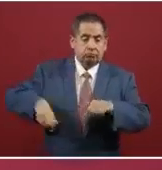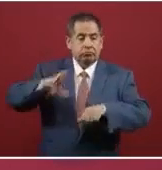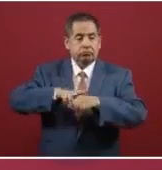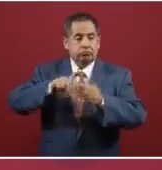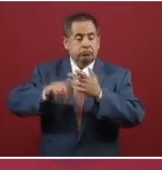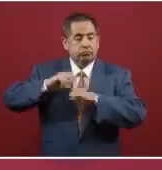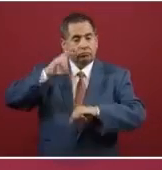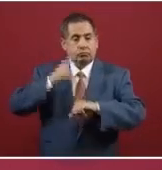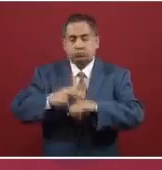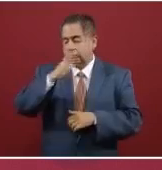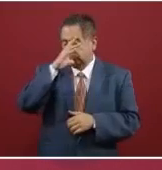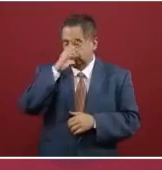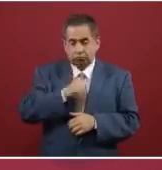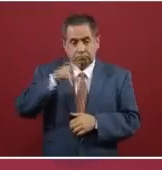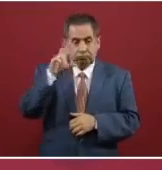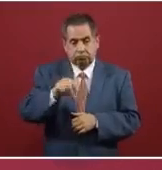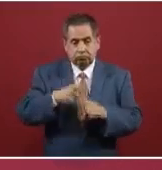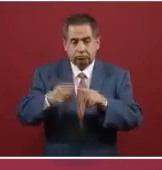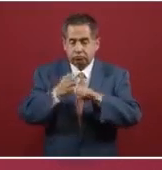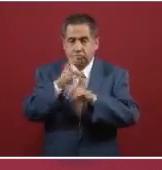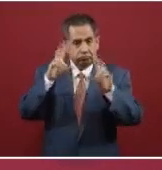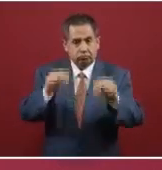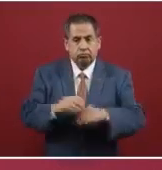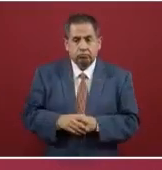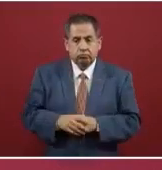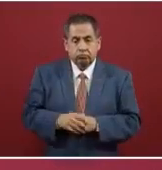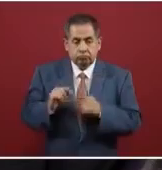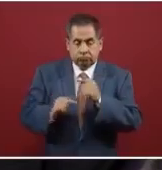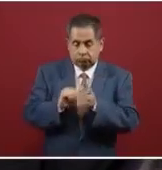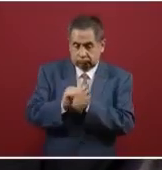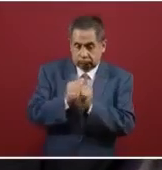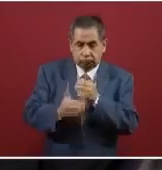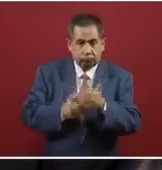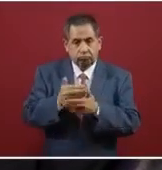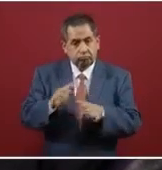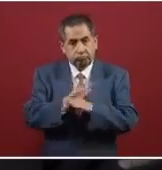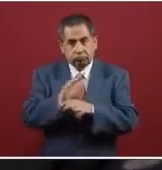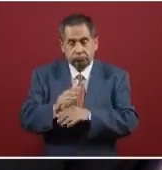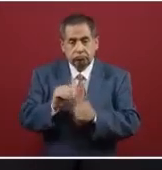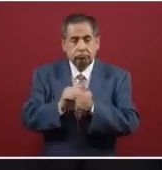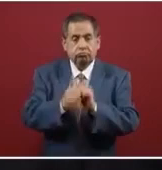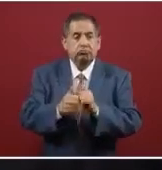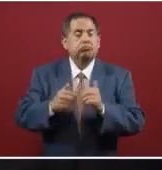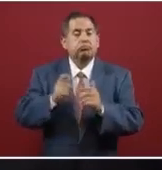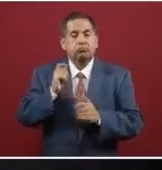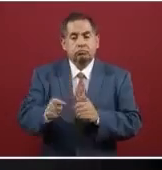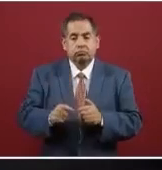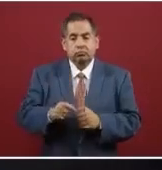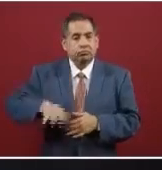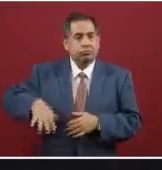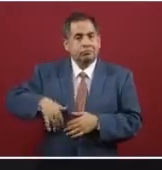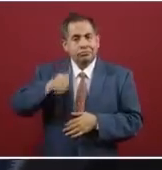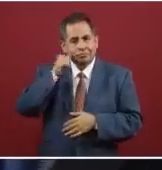los titulares del Poder Ejecutivo en los estados? Es un proceso de cambio. Y regresamos a lo de